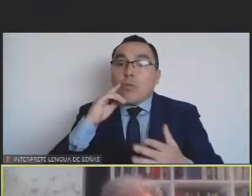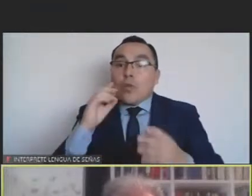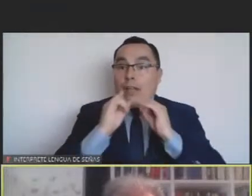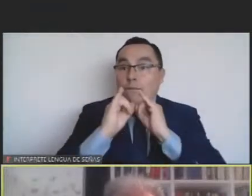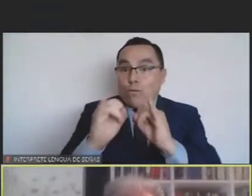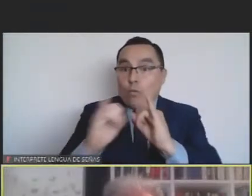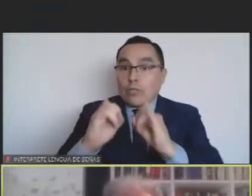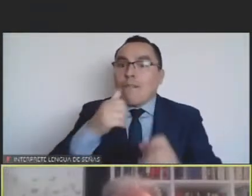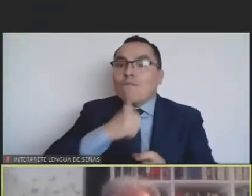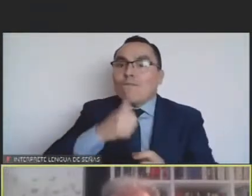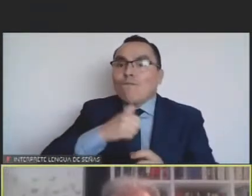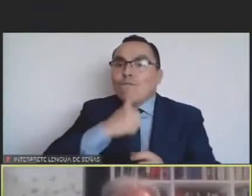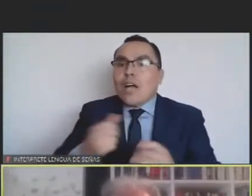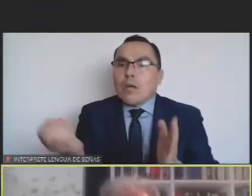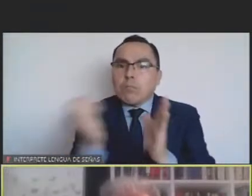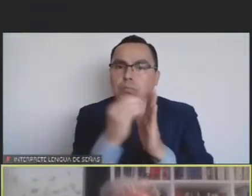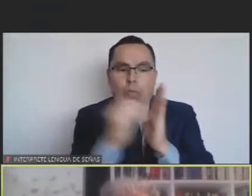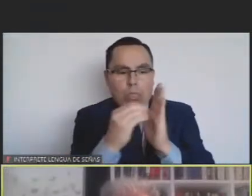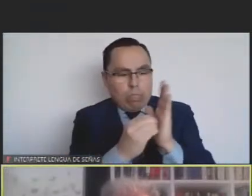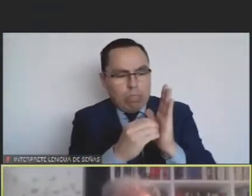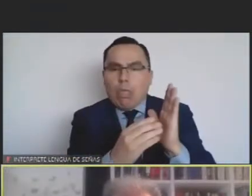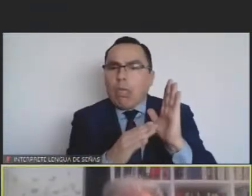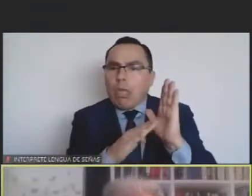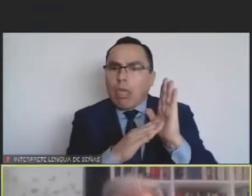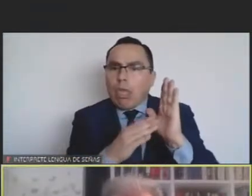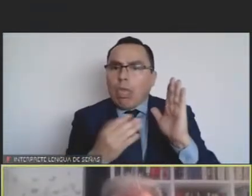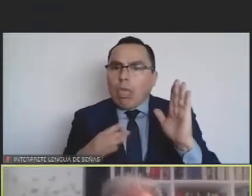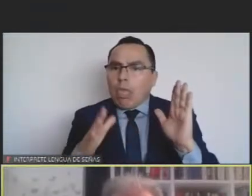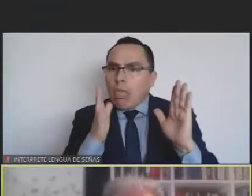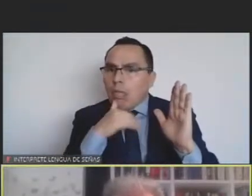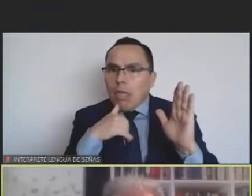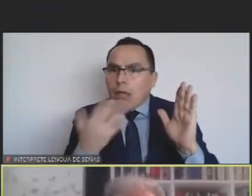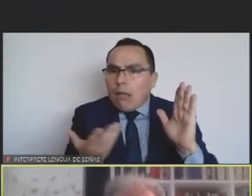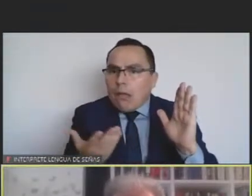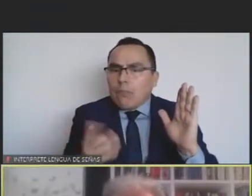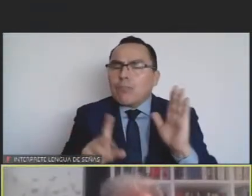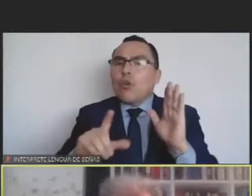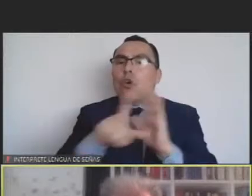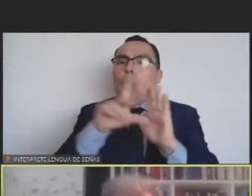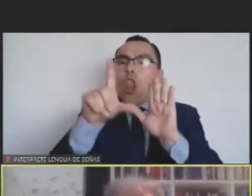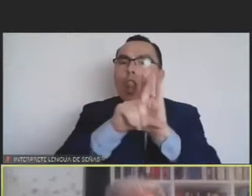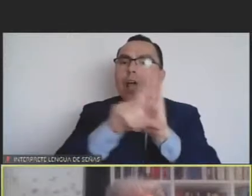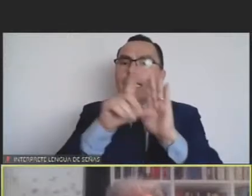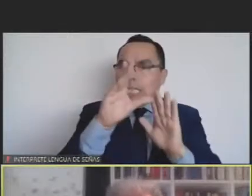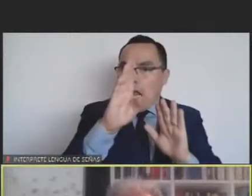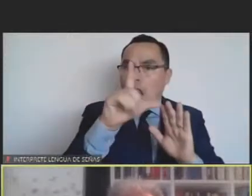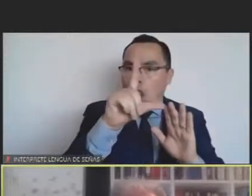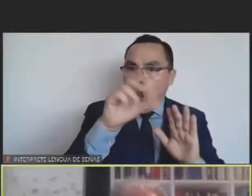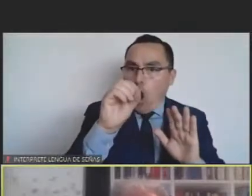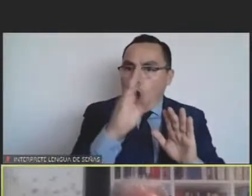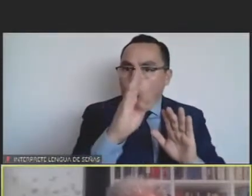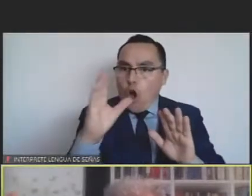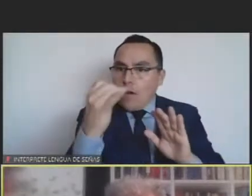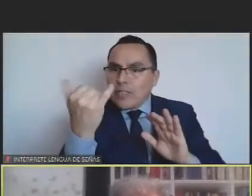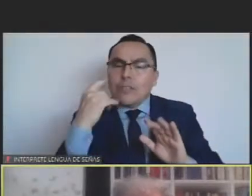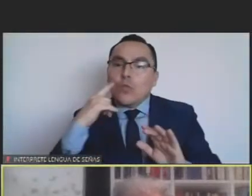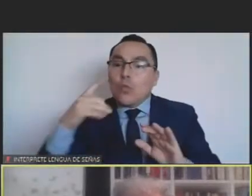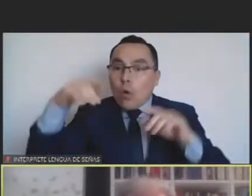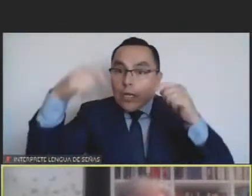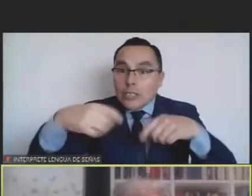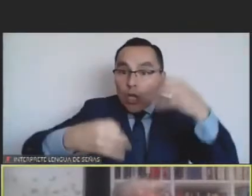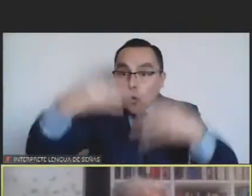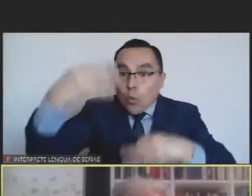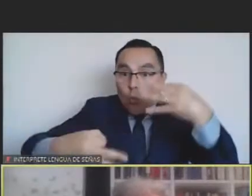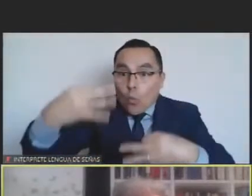lobby, pero no se informa si hay un cliente detrás. Lo importante con ley de lobby es saber, es ese desinfectante del juez